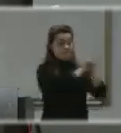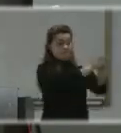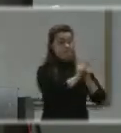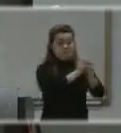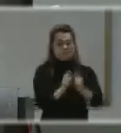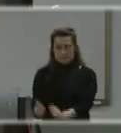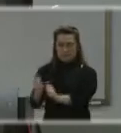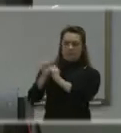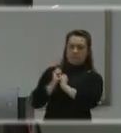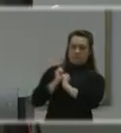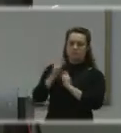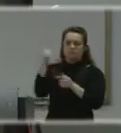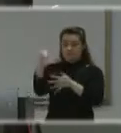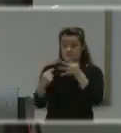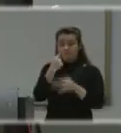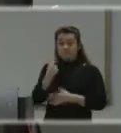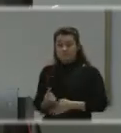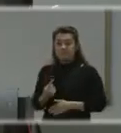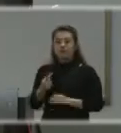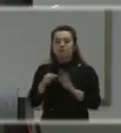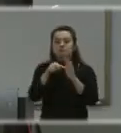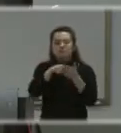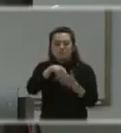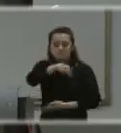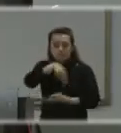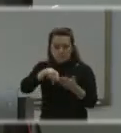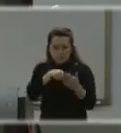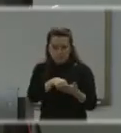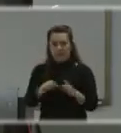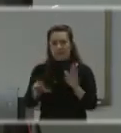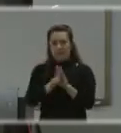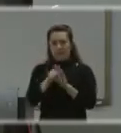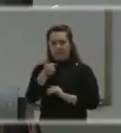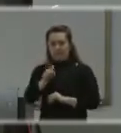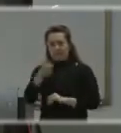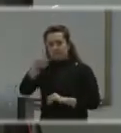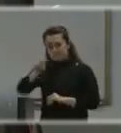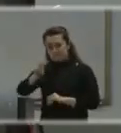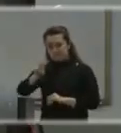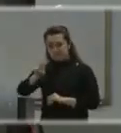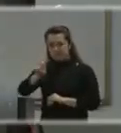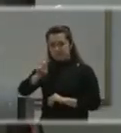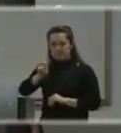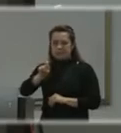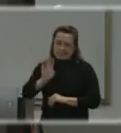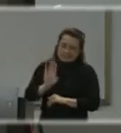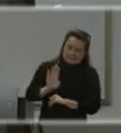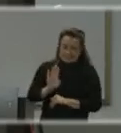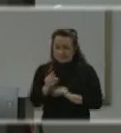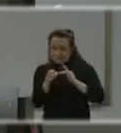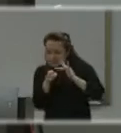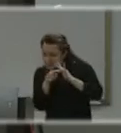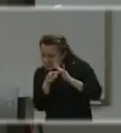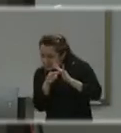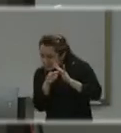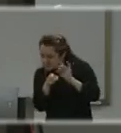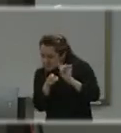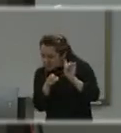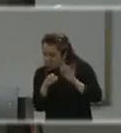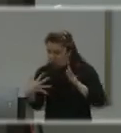responsabilidades específicas con todos los mandatos de la convención. Tenemos la ley 1616, que aunque todavía no está del